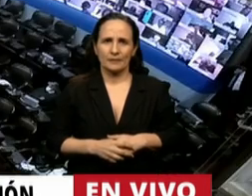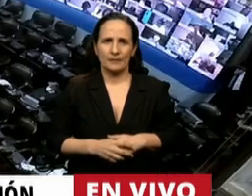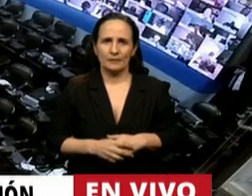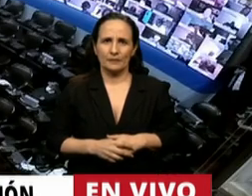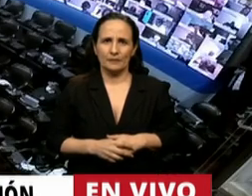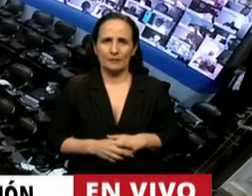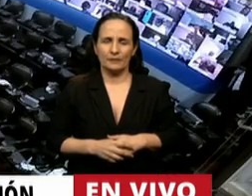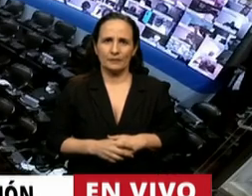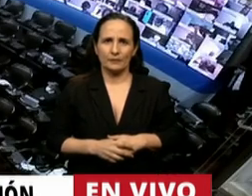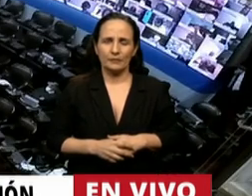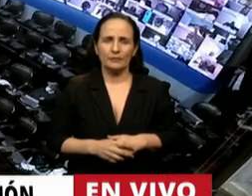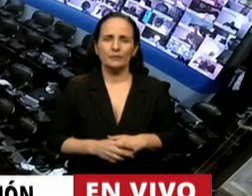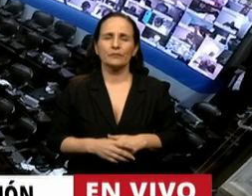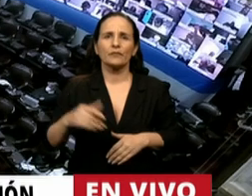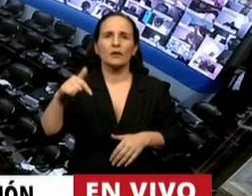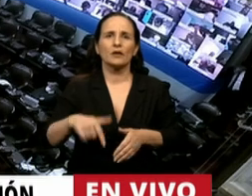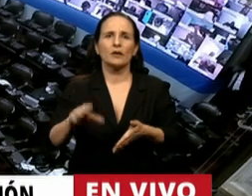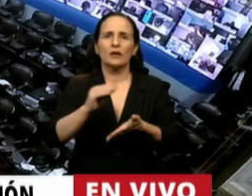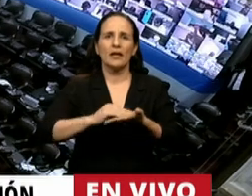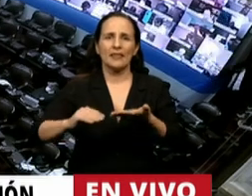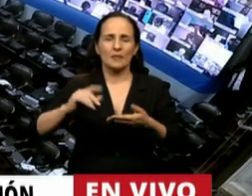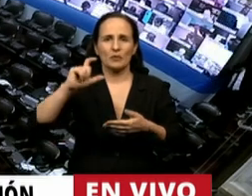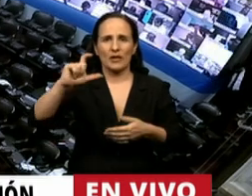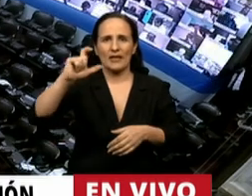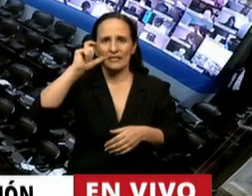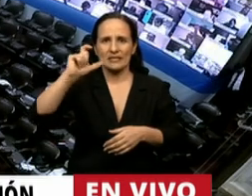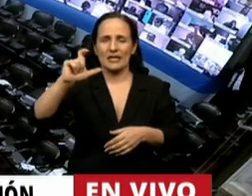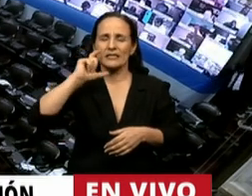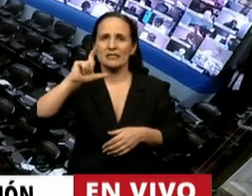cuerpo tiene la palabra la diputada Cecilia